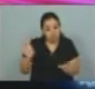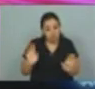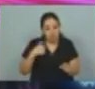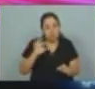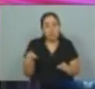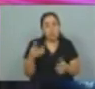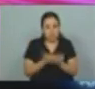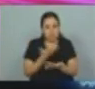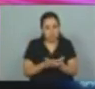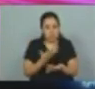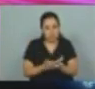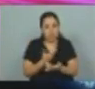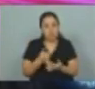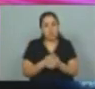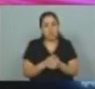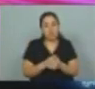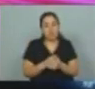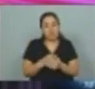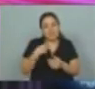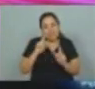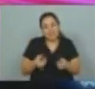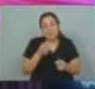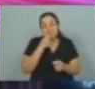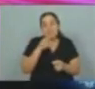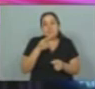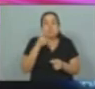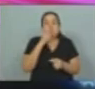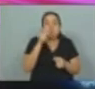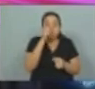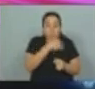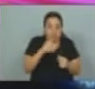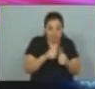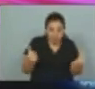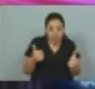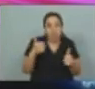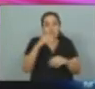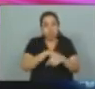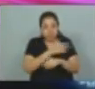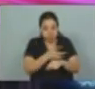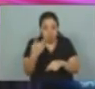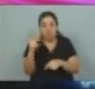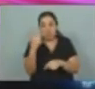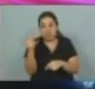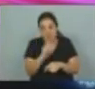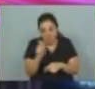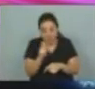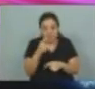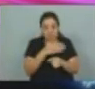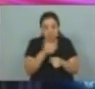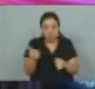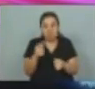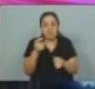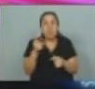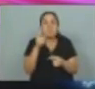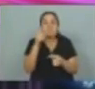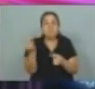sufre. Y que te presenten a los 2-3 meses a una señorita como pareja